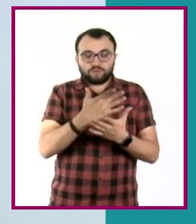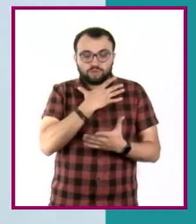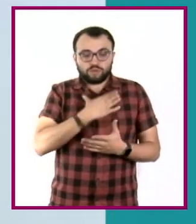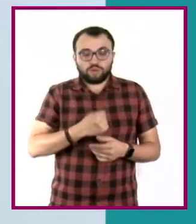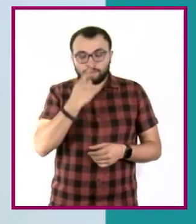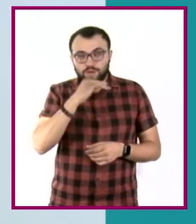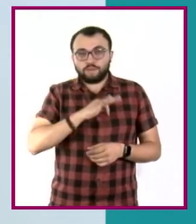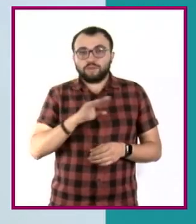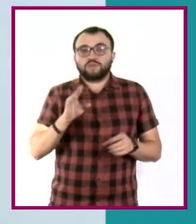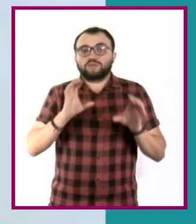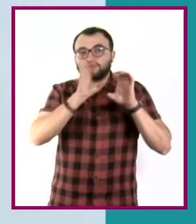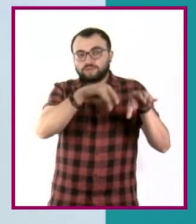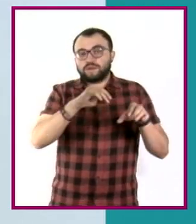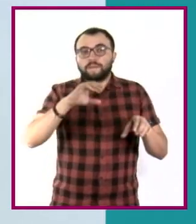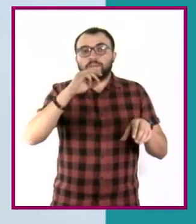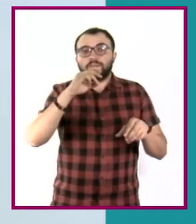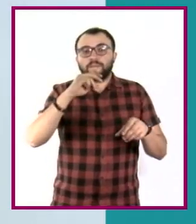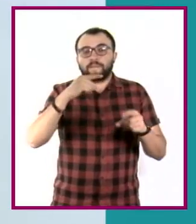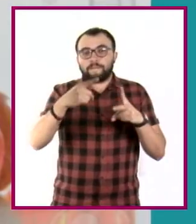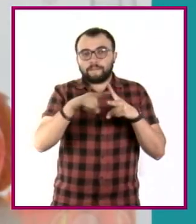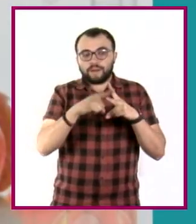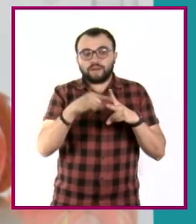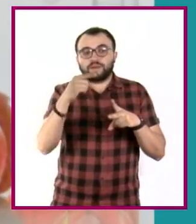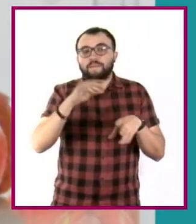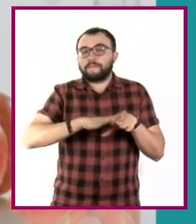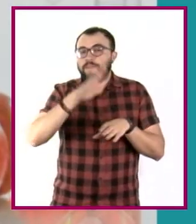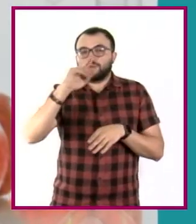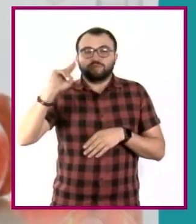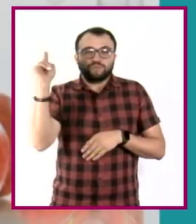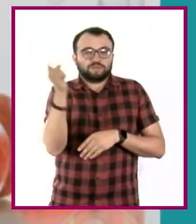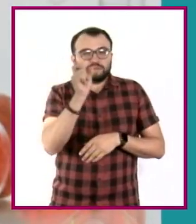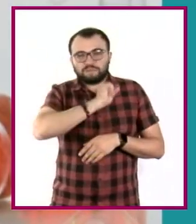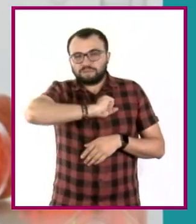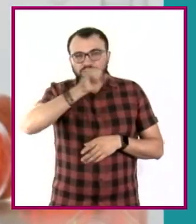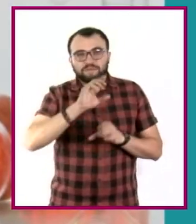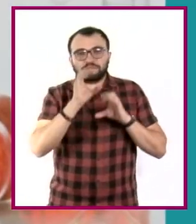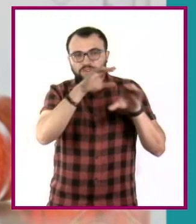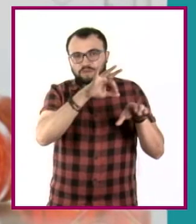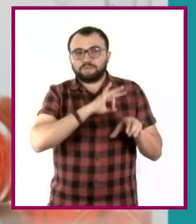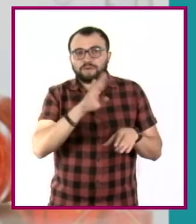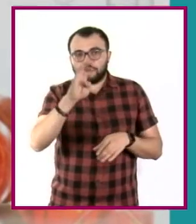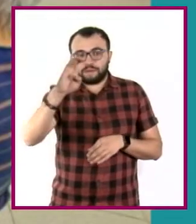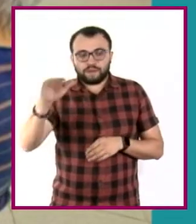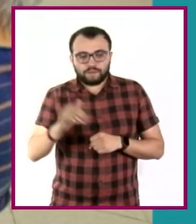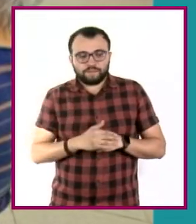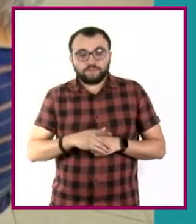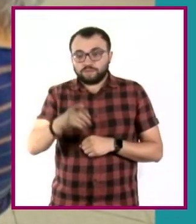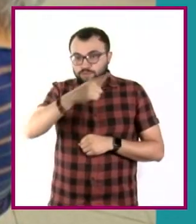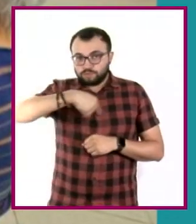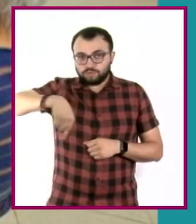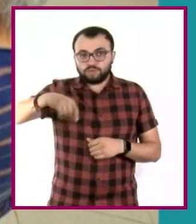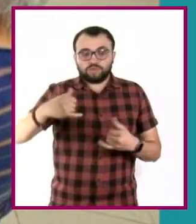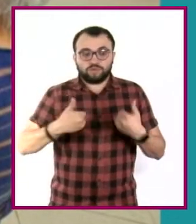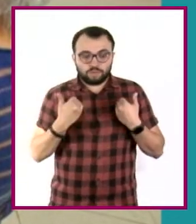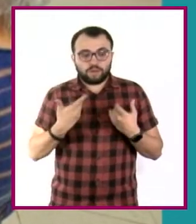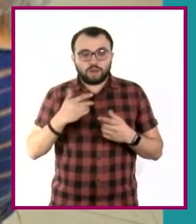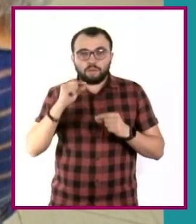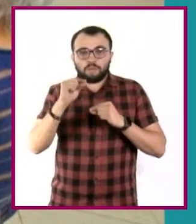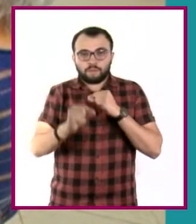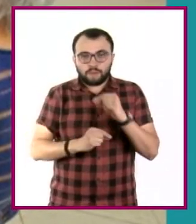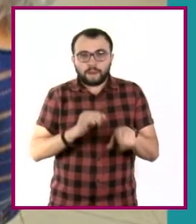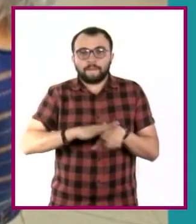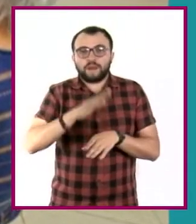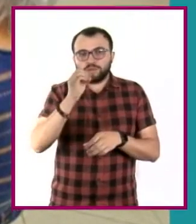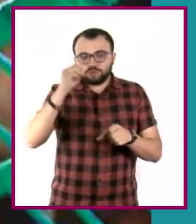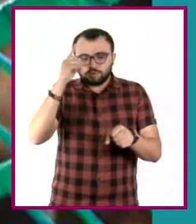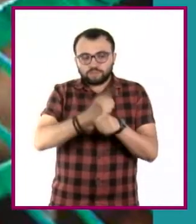las universidades con mayor prestigio a nivel mundial. Y los jóvenes, poco a poco tenemos más oportunidades, con el objetivo de especializarse en